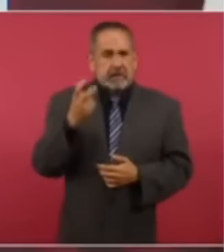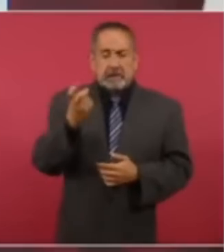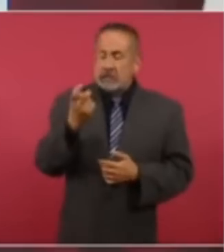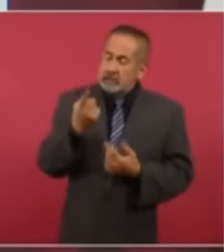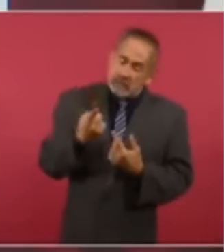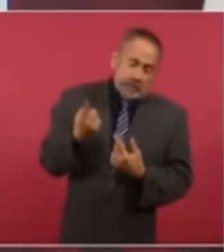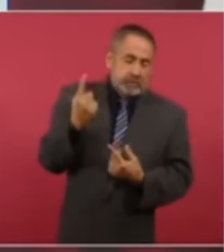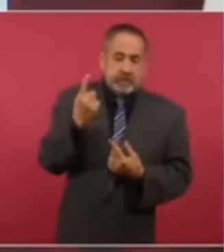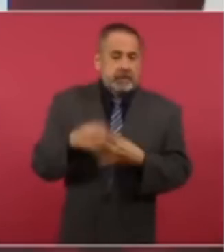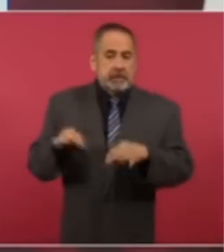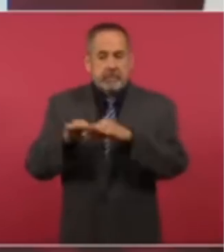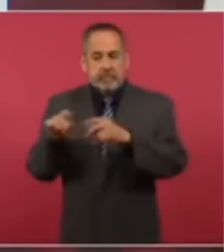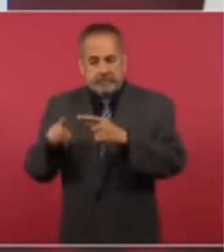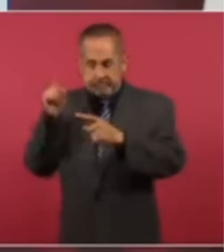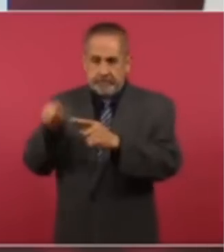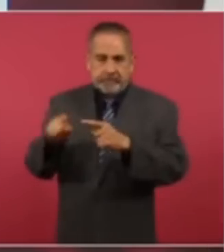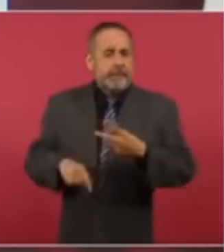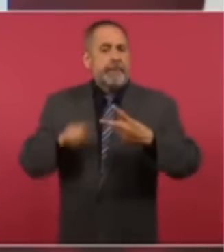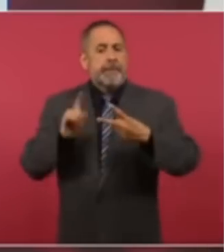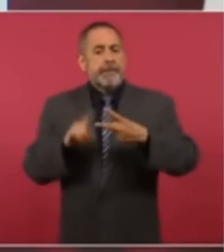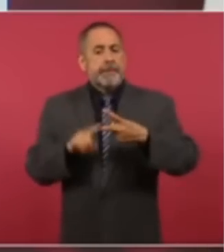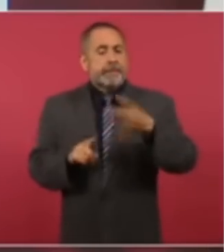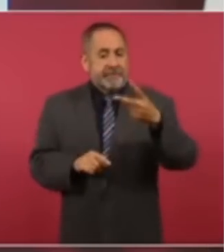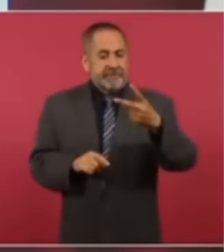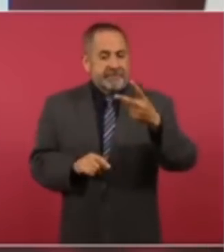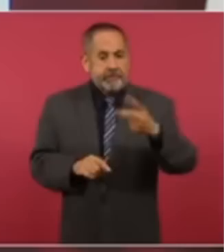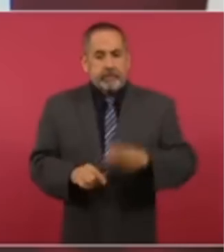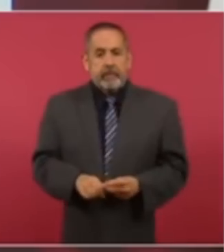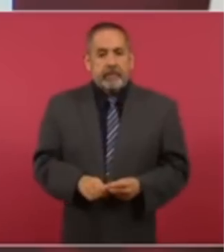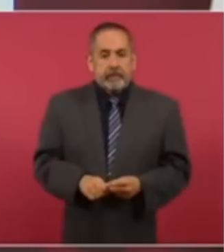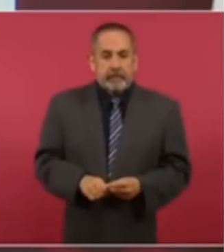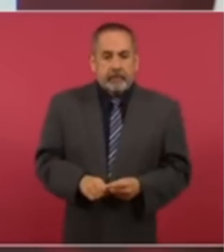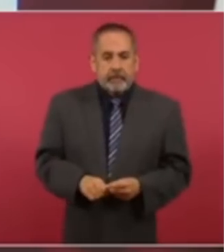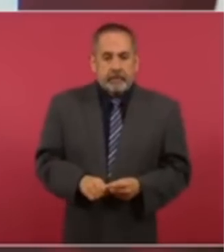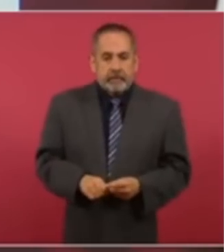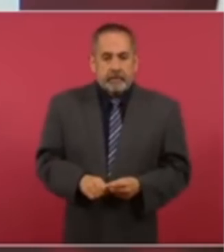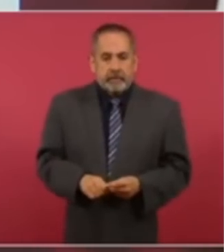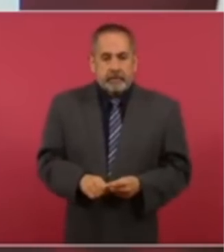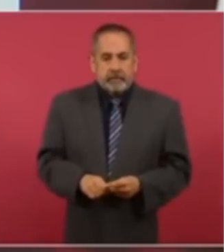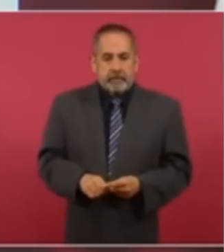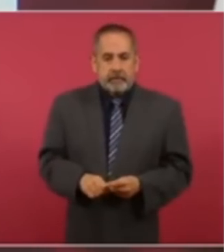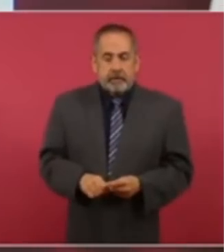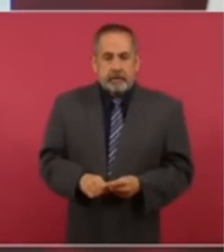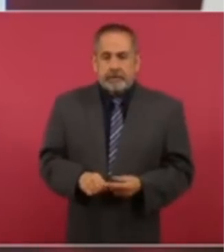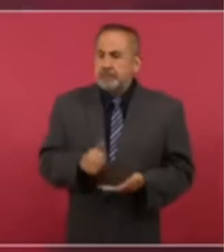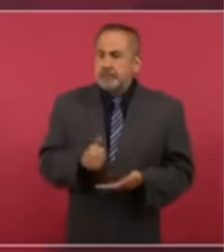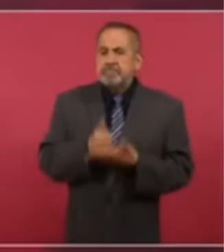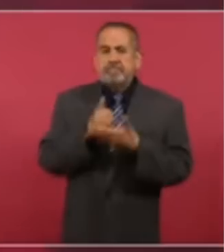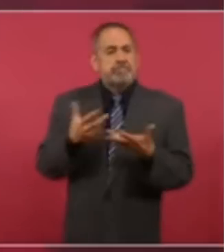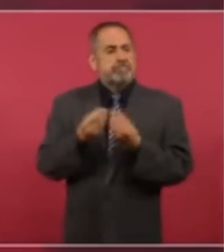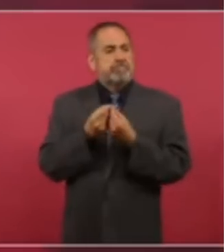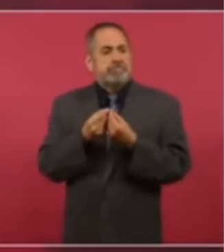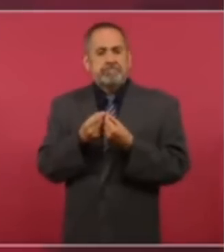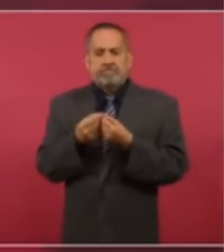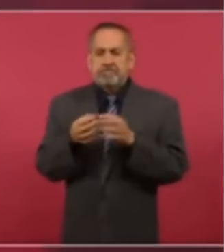Vamos a ir a la conferencia hoy 19 de abril 2023. El presidente López Obrador les da un calladón